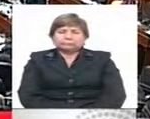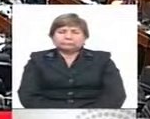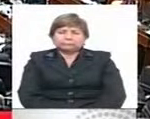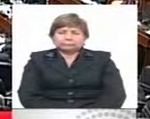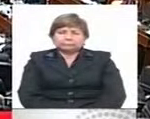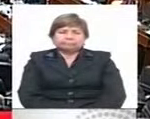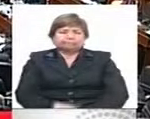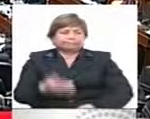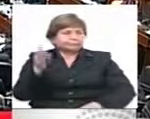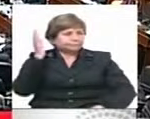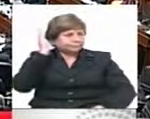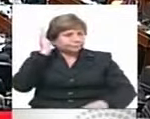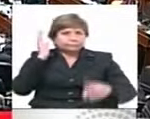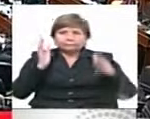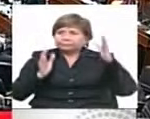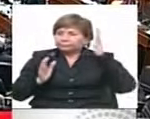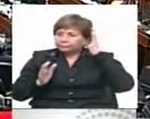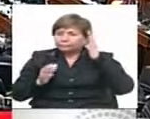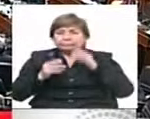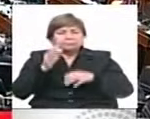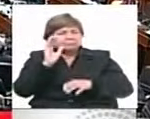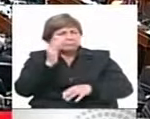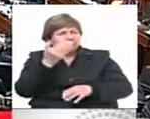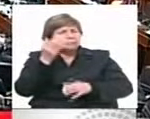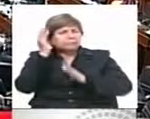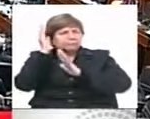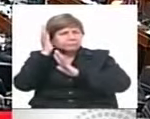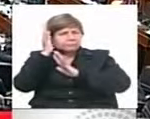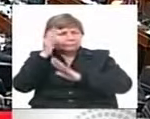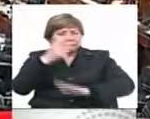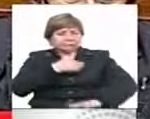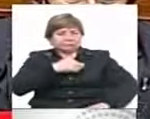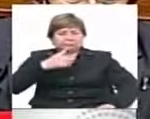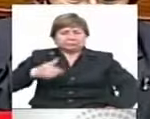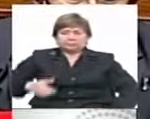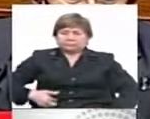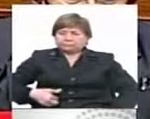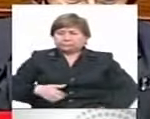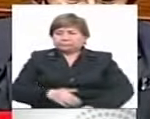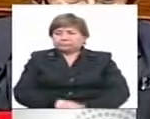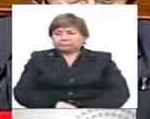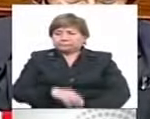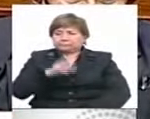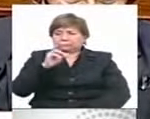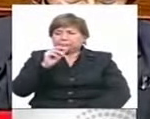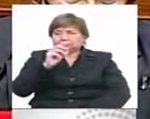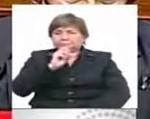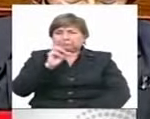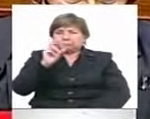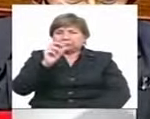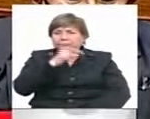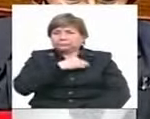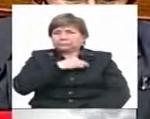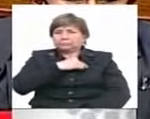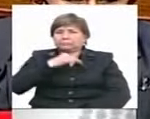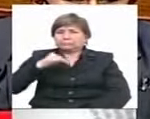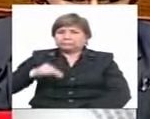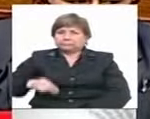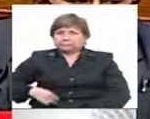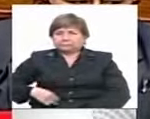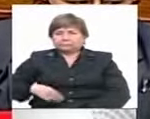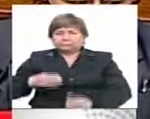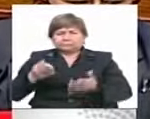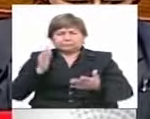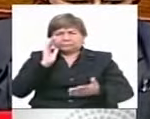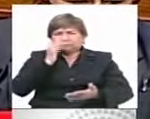Hemos escuchado, al parecer, un discurso presidencial y no ministerial.